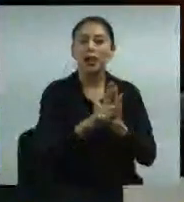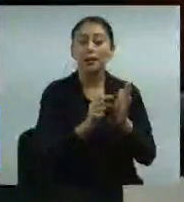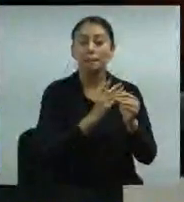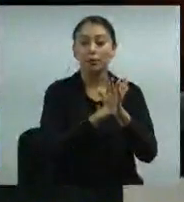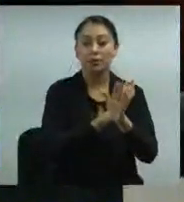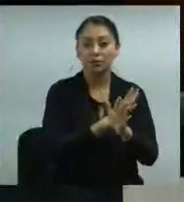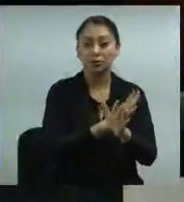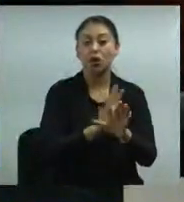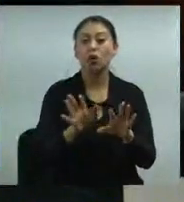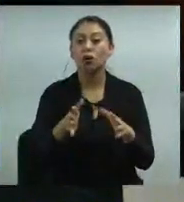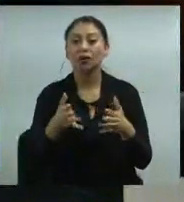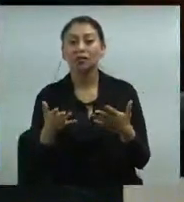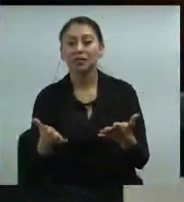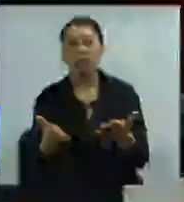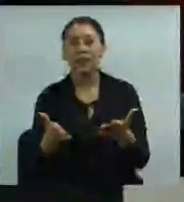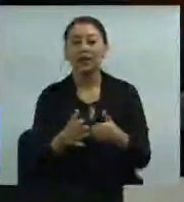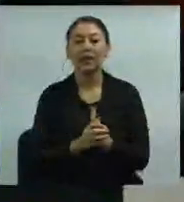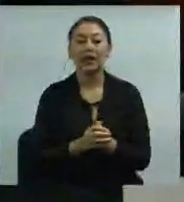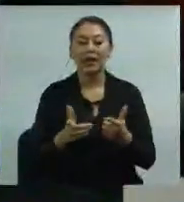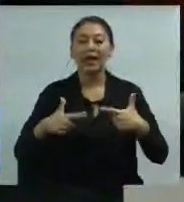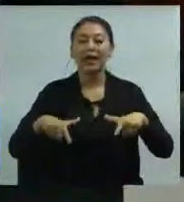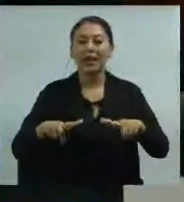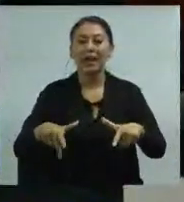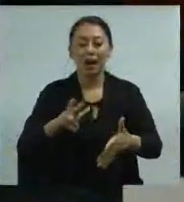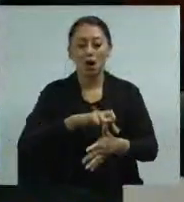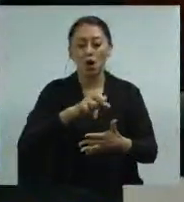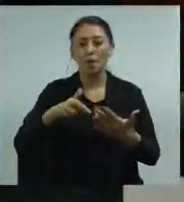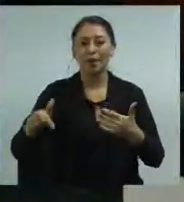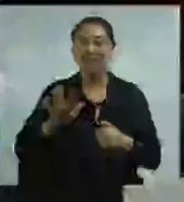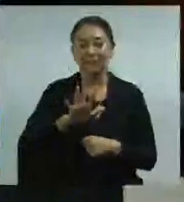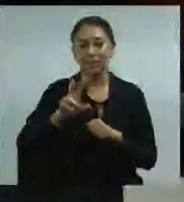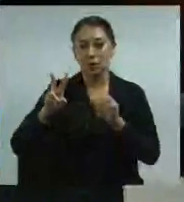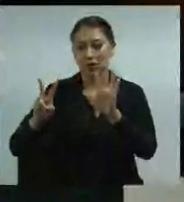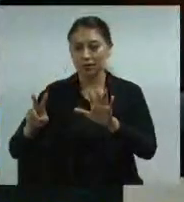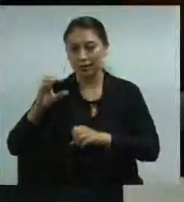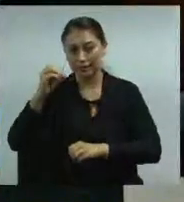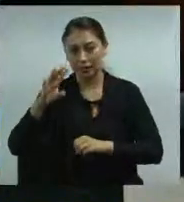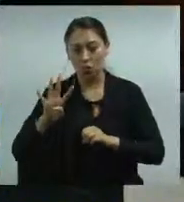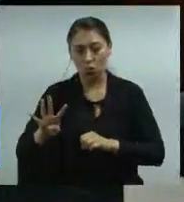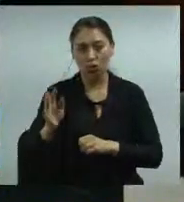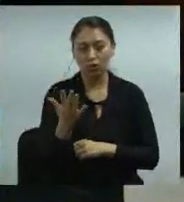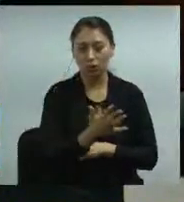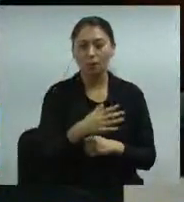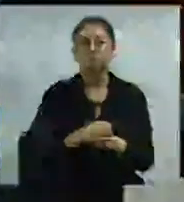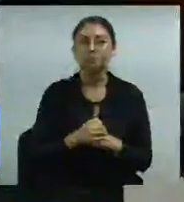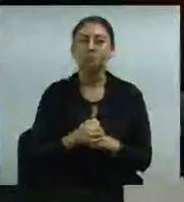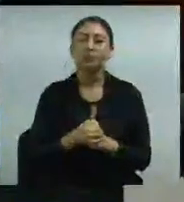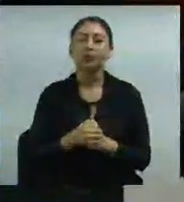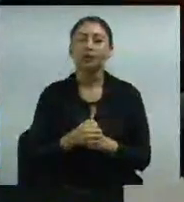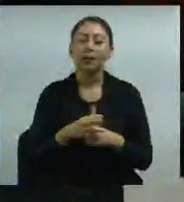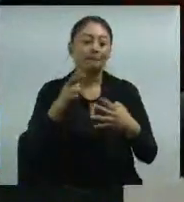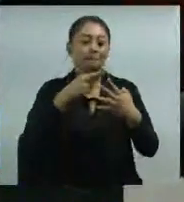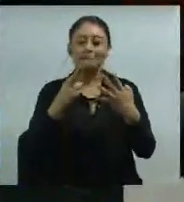protección de la cuenca del lago Petén Itzá 5704.